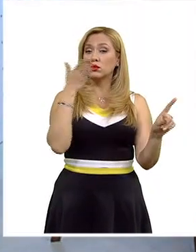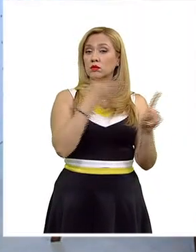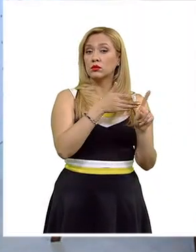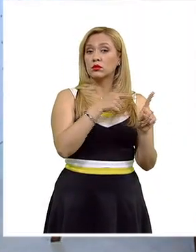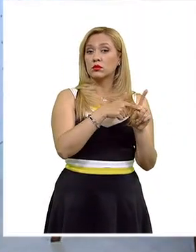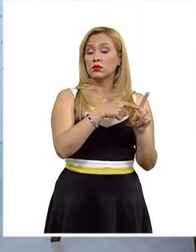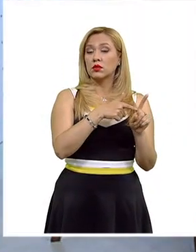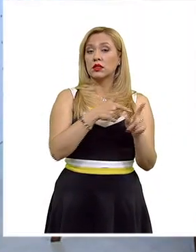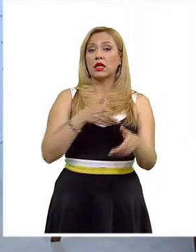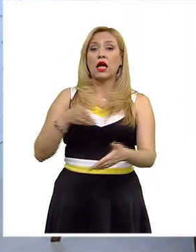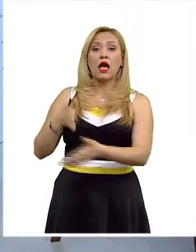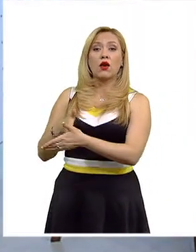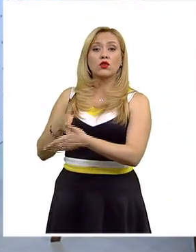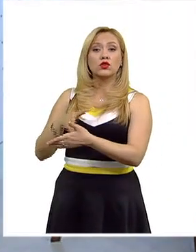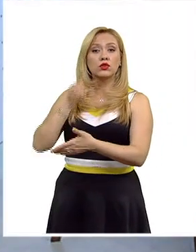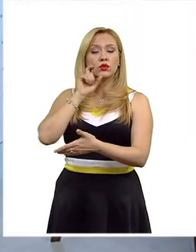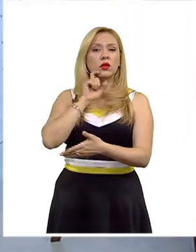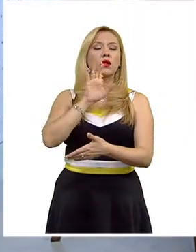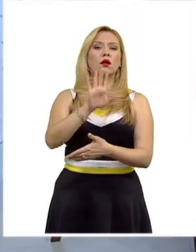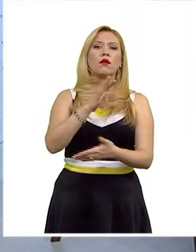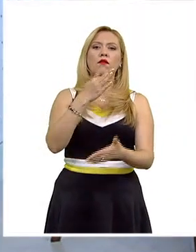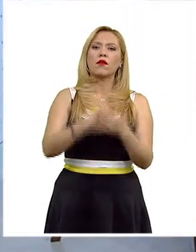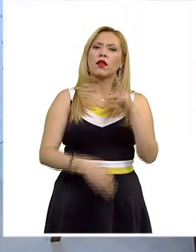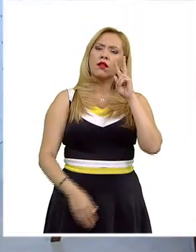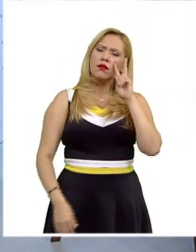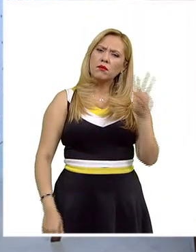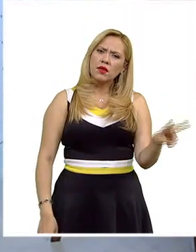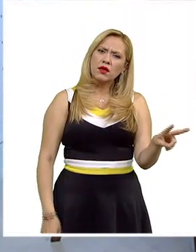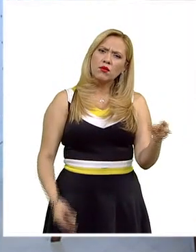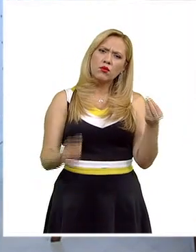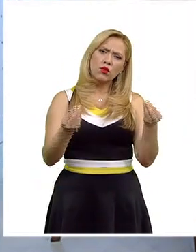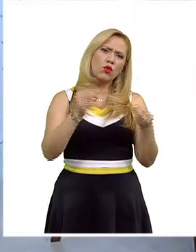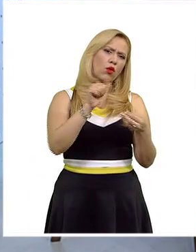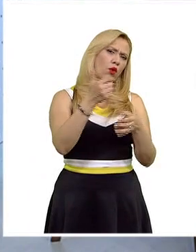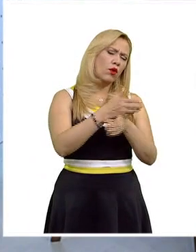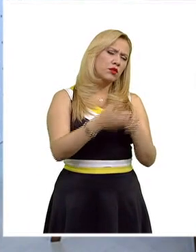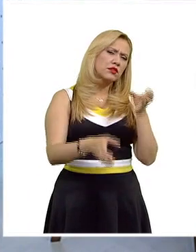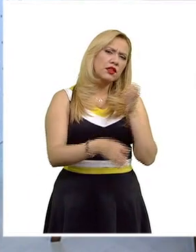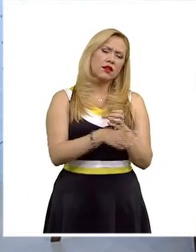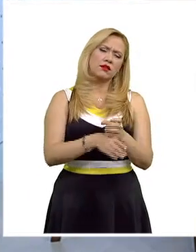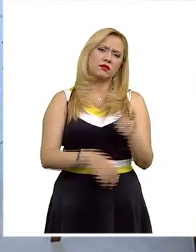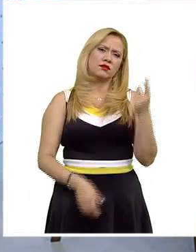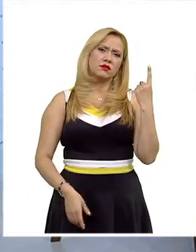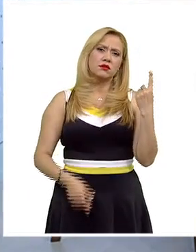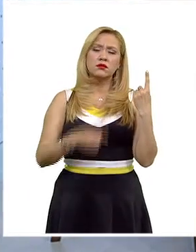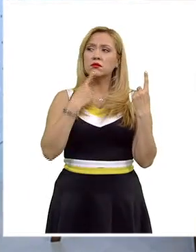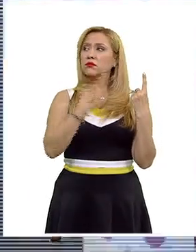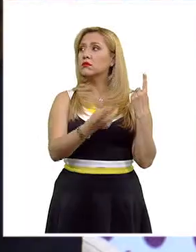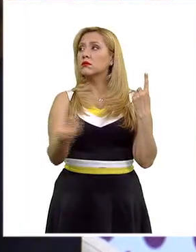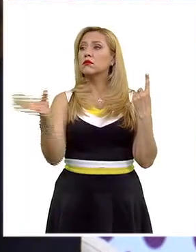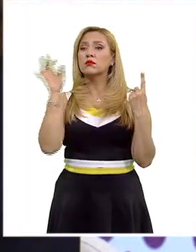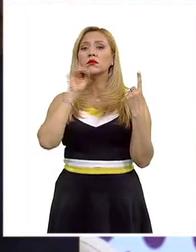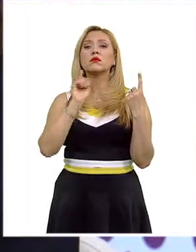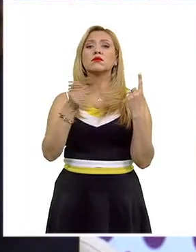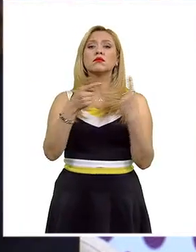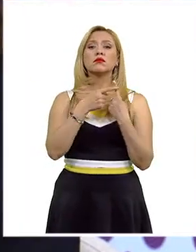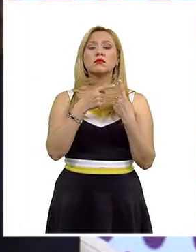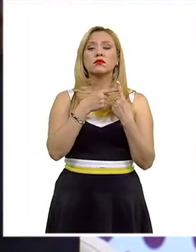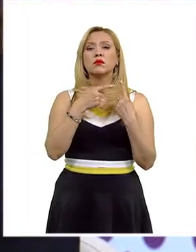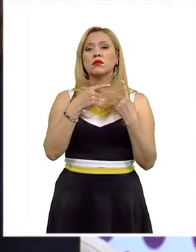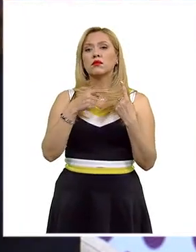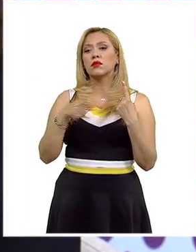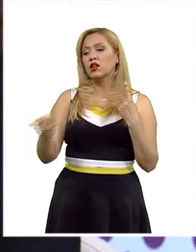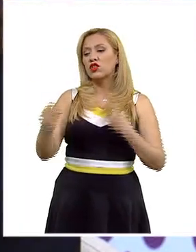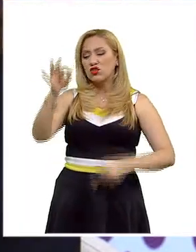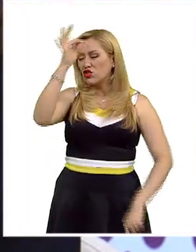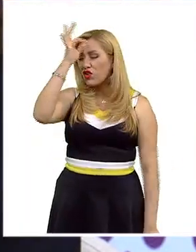en el acoso sexual, también estamos perdiendo de vista un montón de otras cosas. O sea, lo primero que reportan muchas de esas mujeres es que les dicen que ellas son